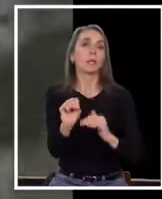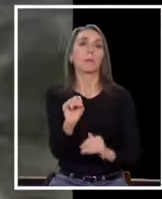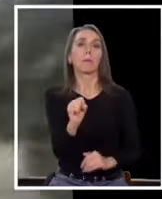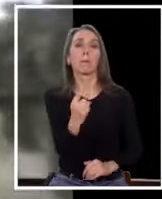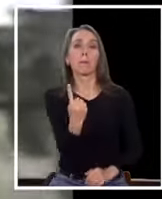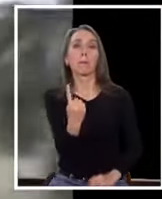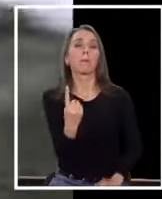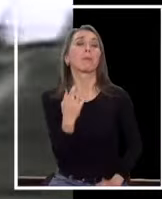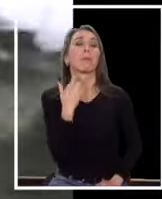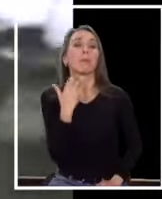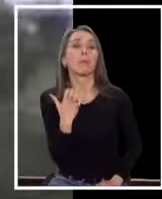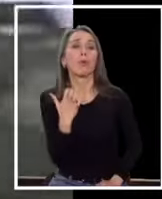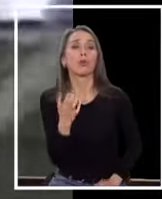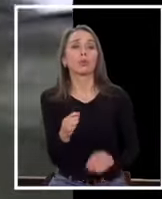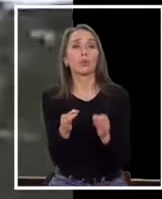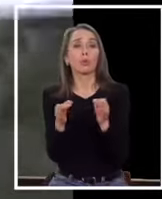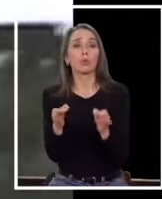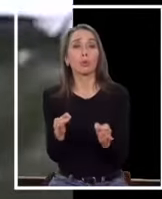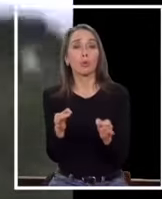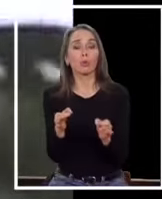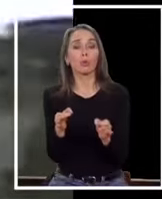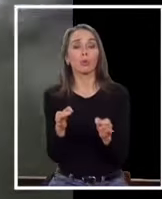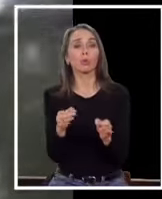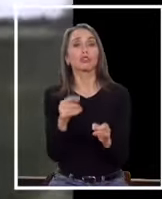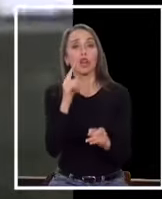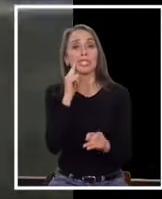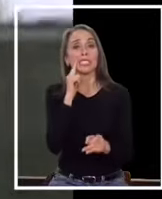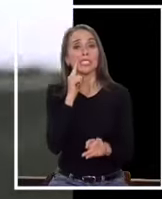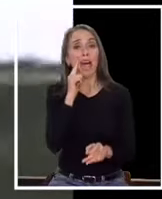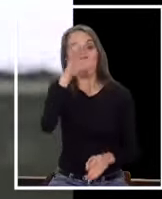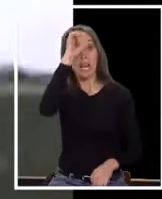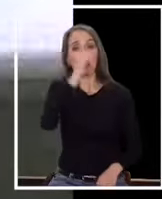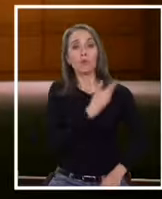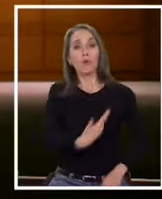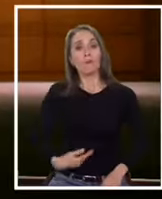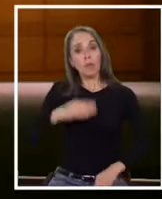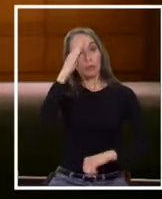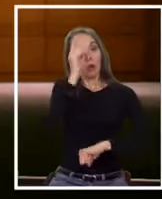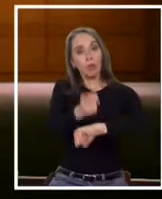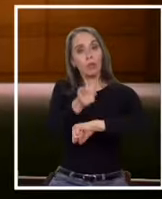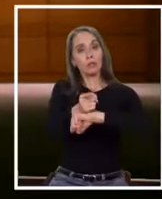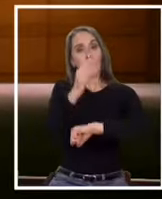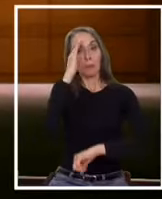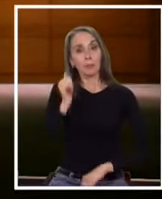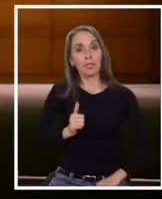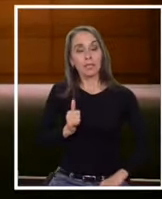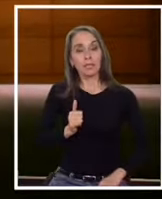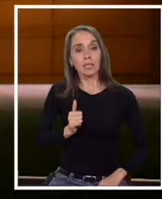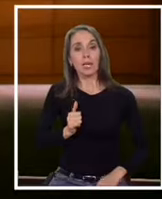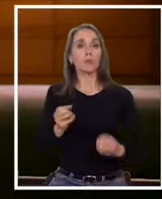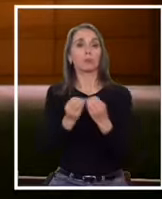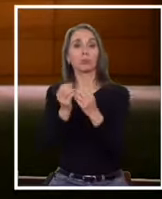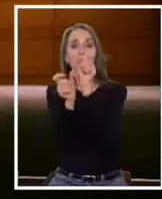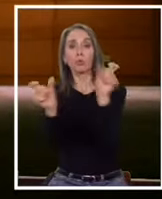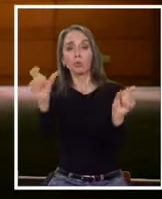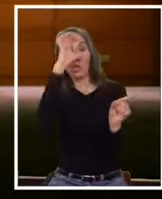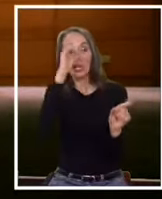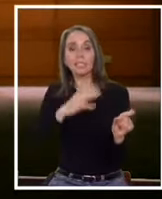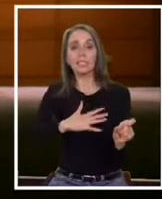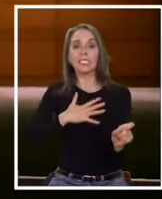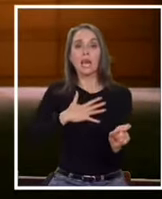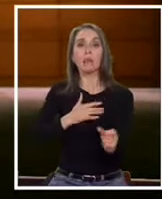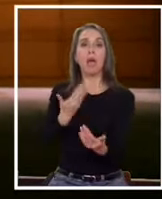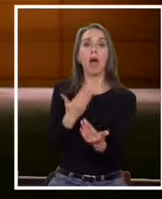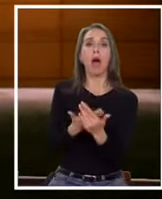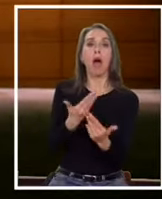Primero porque fue en el contexto de una dictadura militar y que creo que buena parte de la sociedad argentina siente que fue